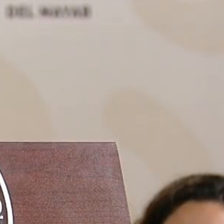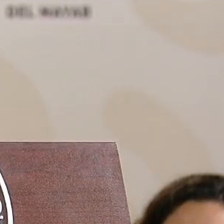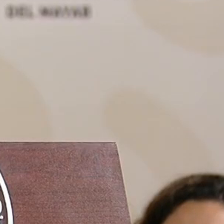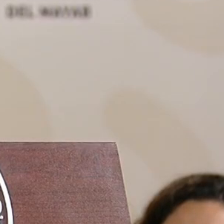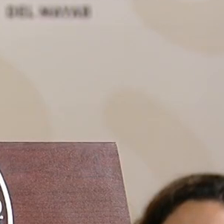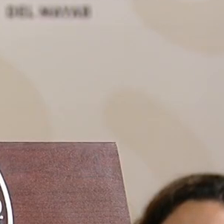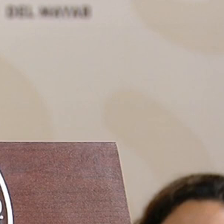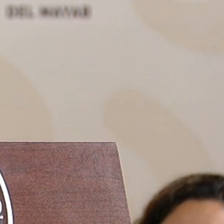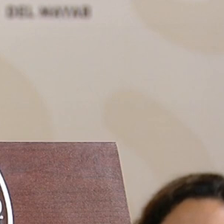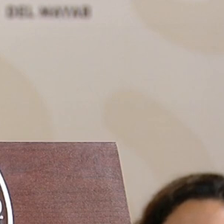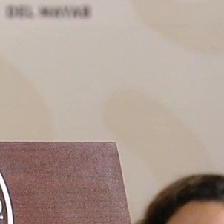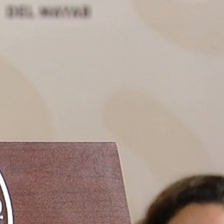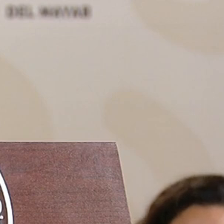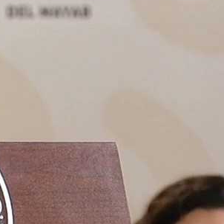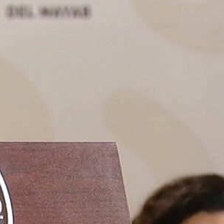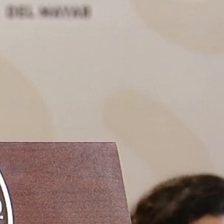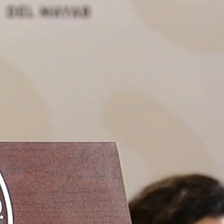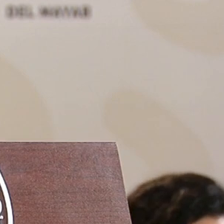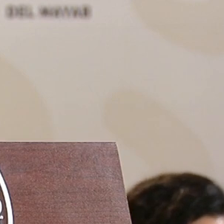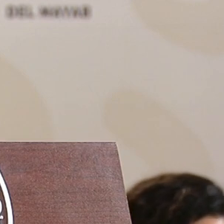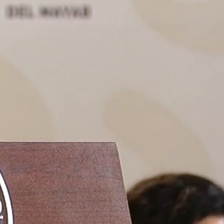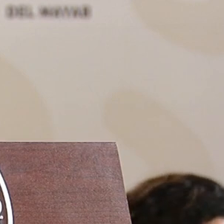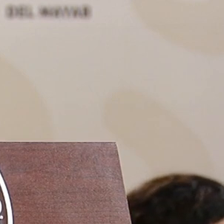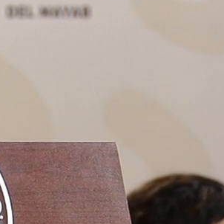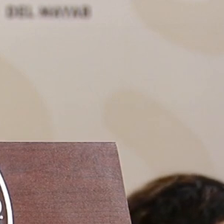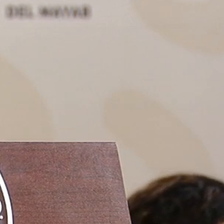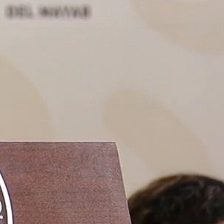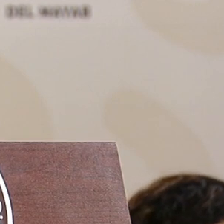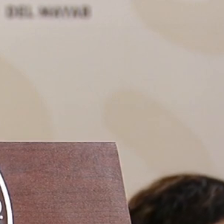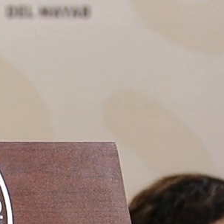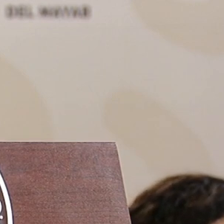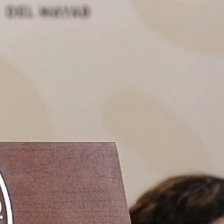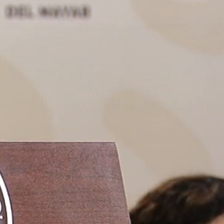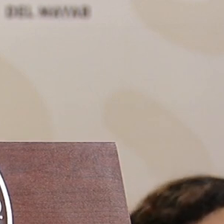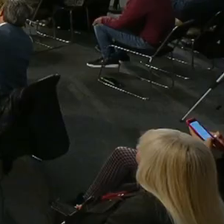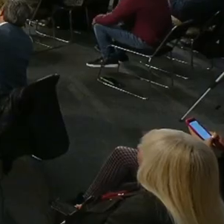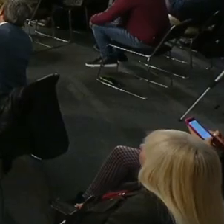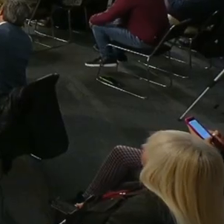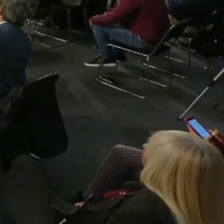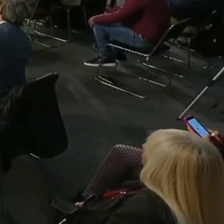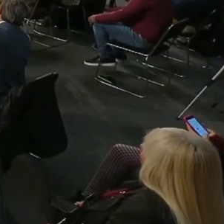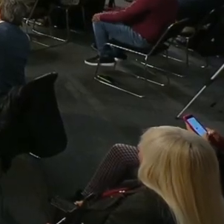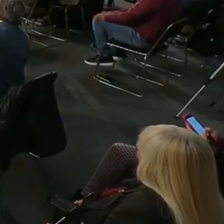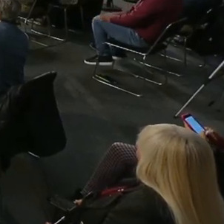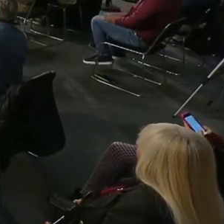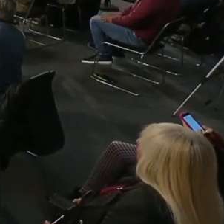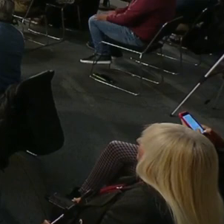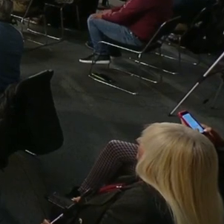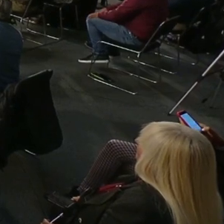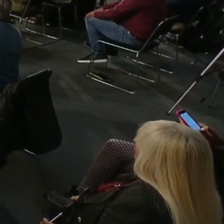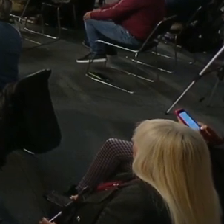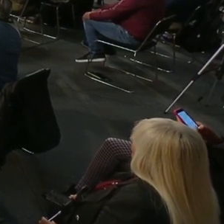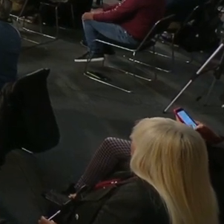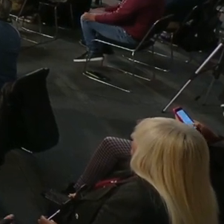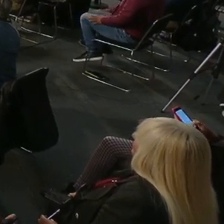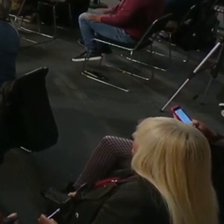Le pueden poner Santana o Salinas en vez de Rubén Darío.